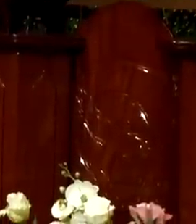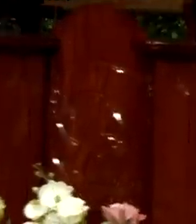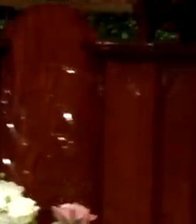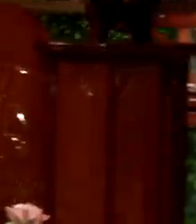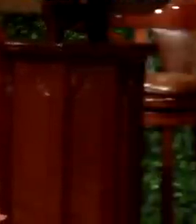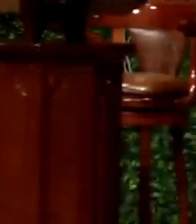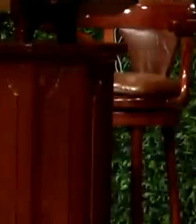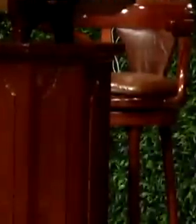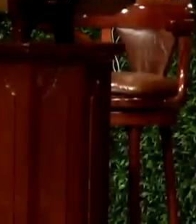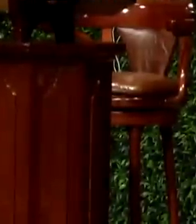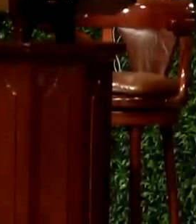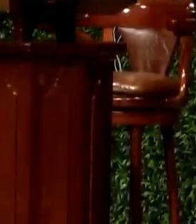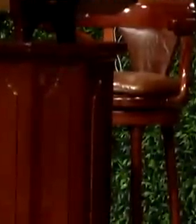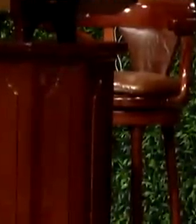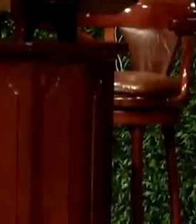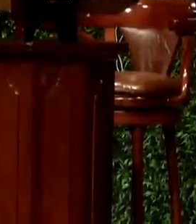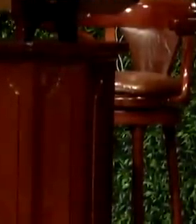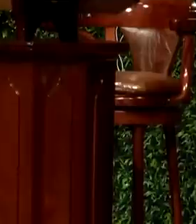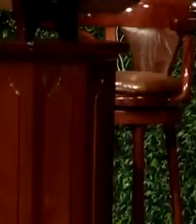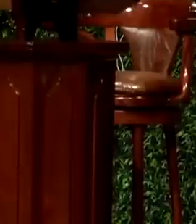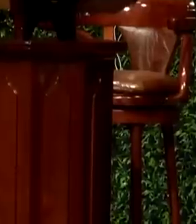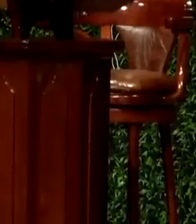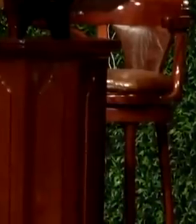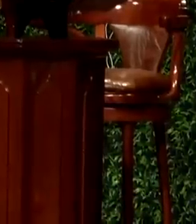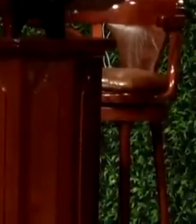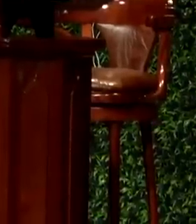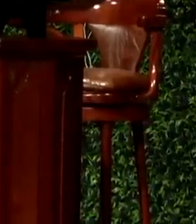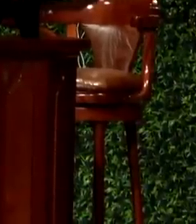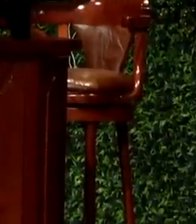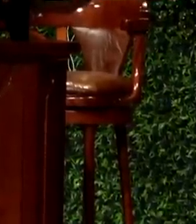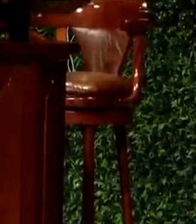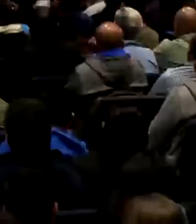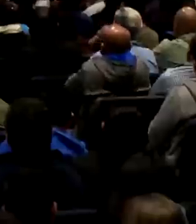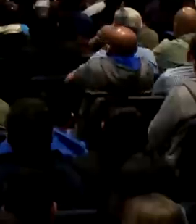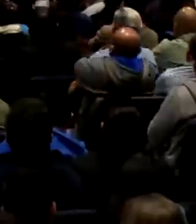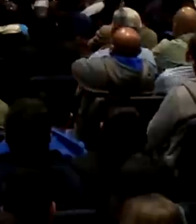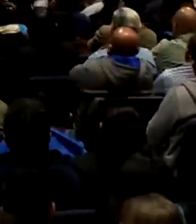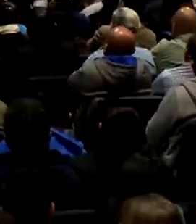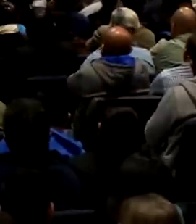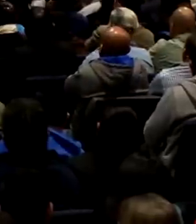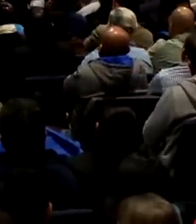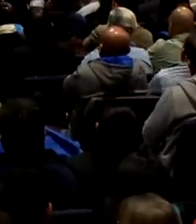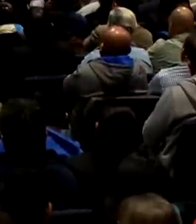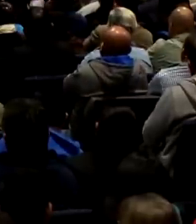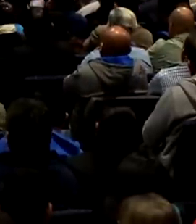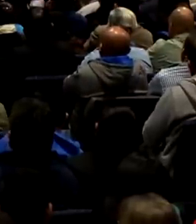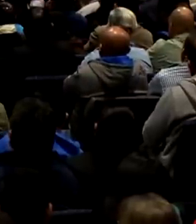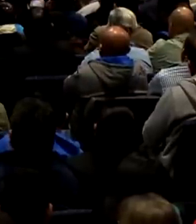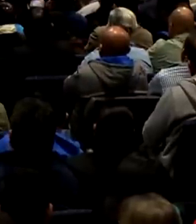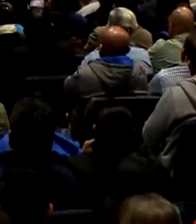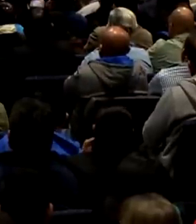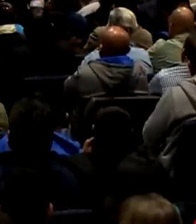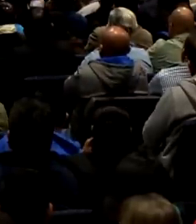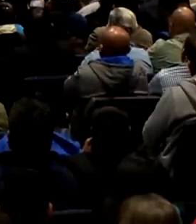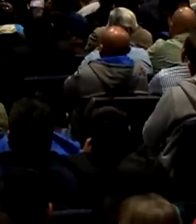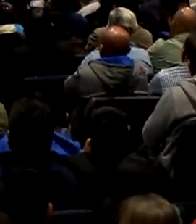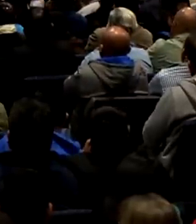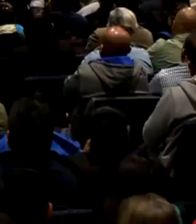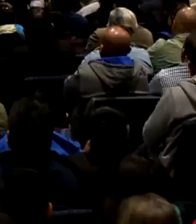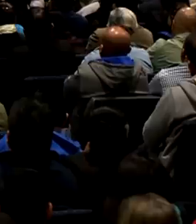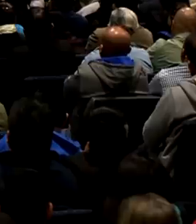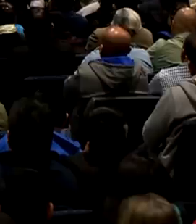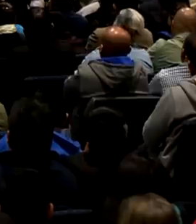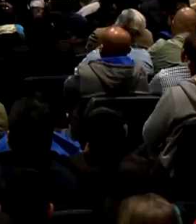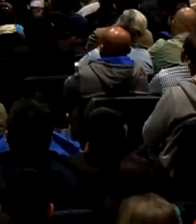sea, lo que él mira en el capítulo 2, lo que le está diciendo a Timoteo, Dios te va a dar entendimiento en esto. Ahora